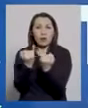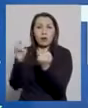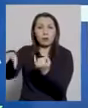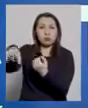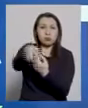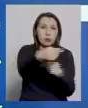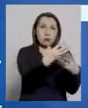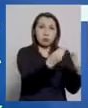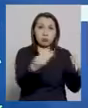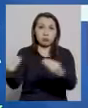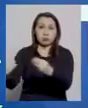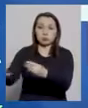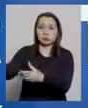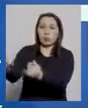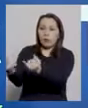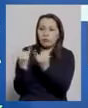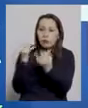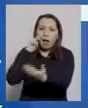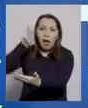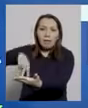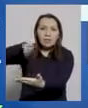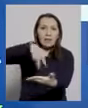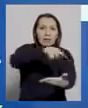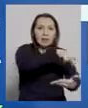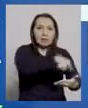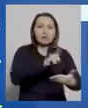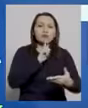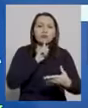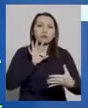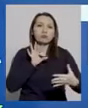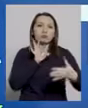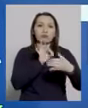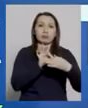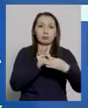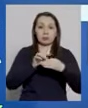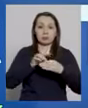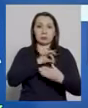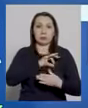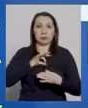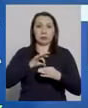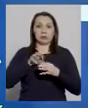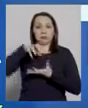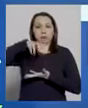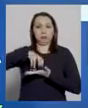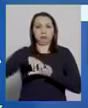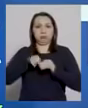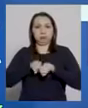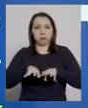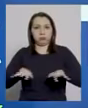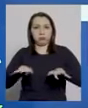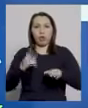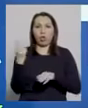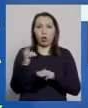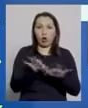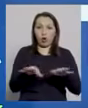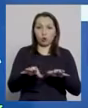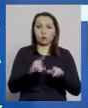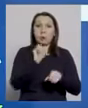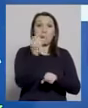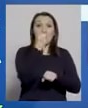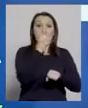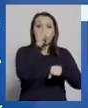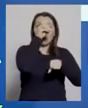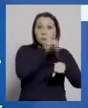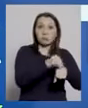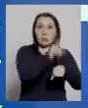son múltiples. Como les dije, dependemos nosotros a nivel central de dos eventos que tienen que ocurrir. La notificación de